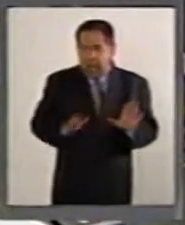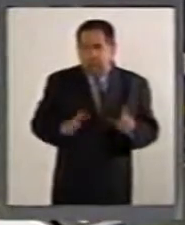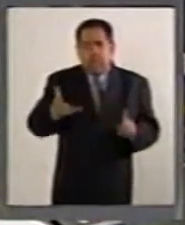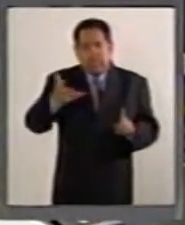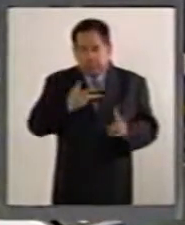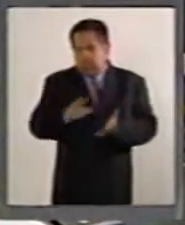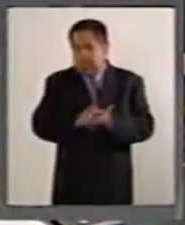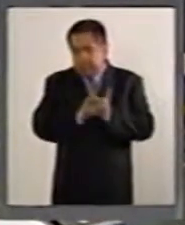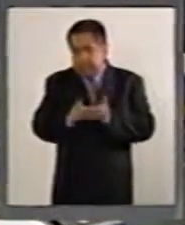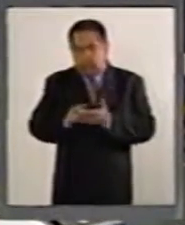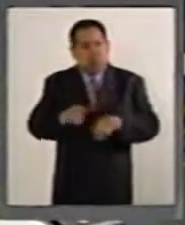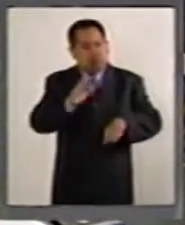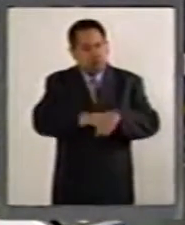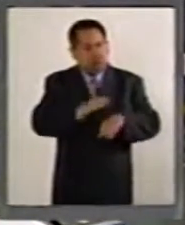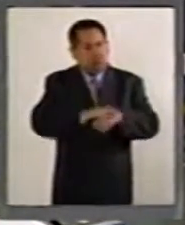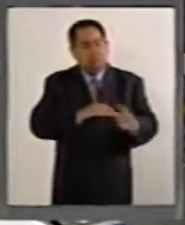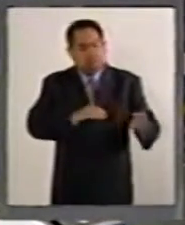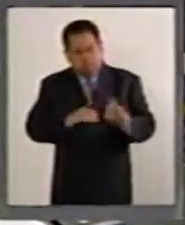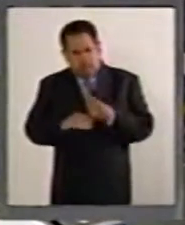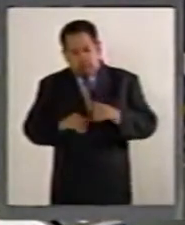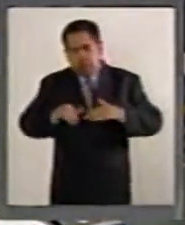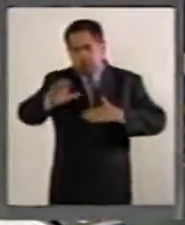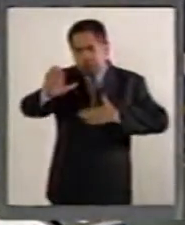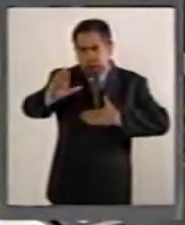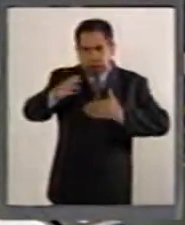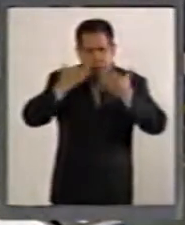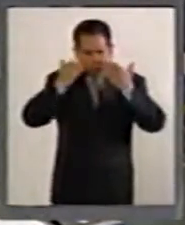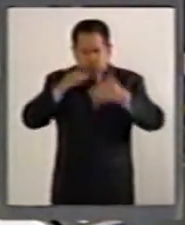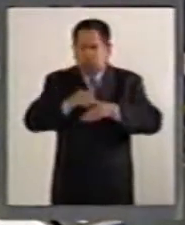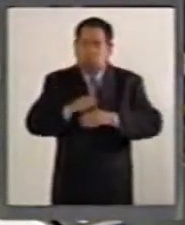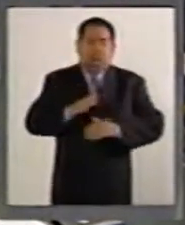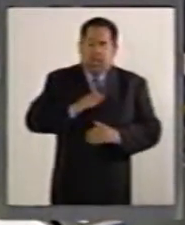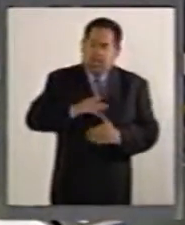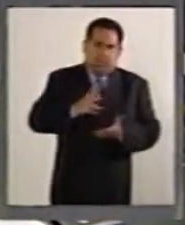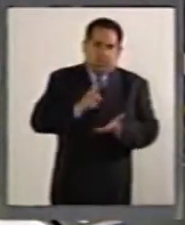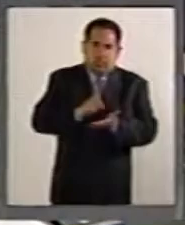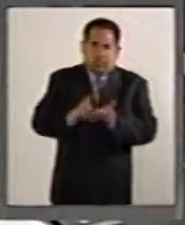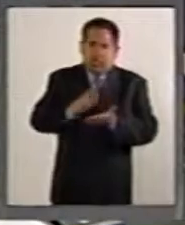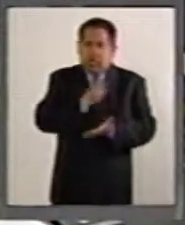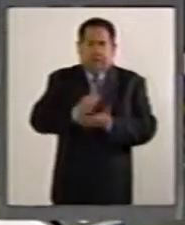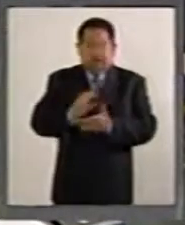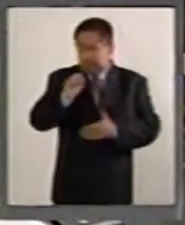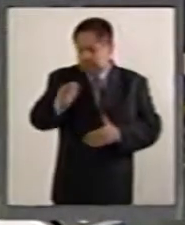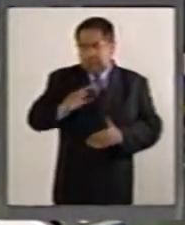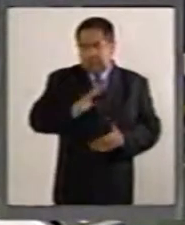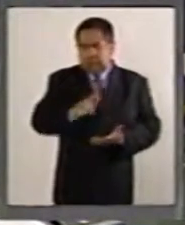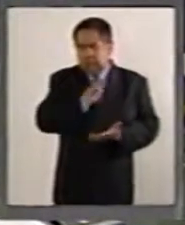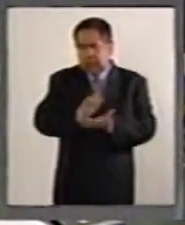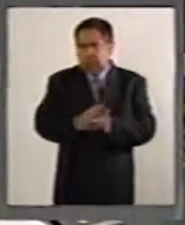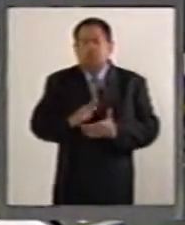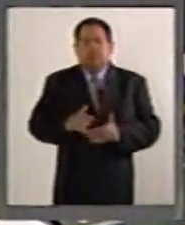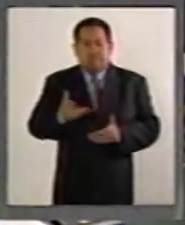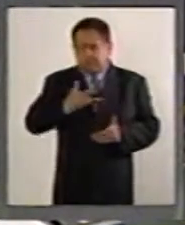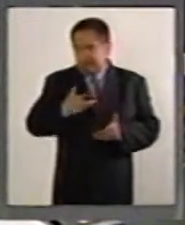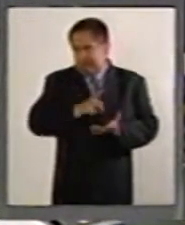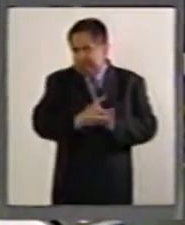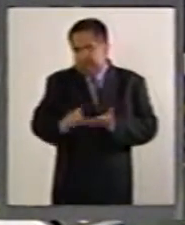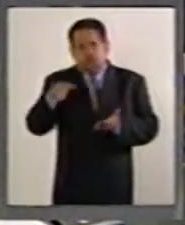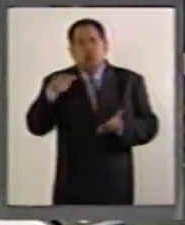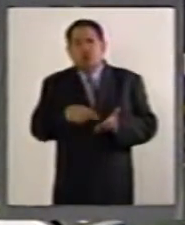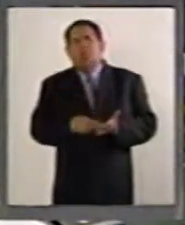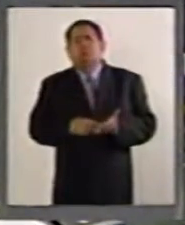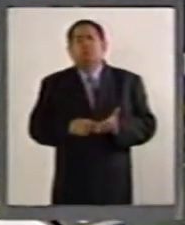derecho de ser llamado y de rendir protesta. Sí, sí, sí es un asunto de ese derecho que está